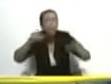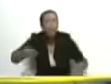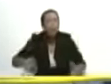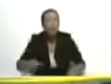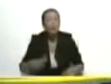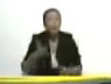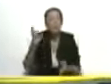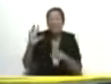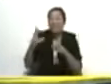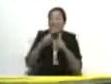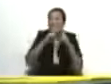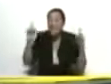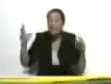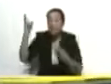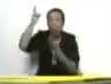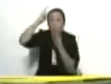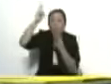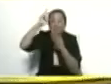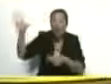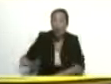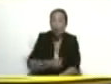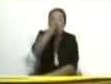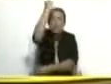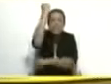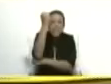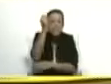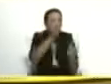cacique Guaycaipuro, Urimare,